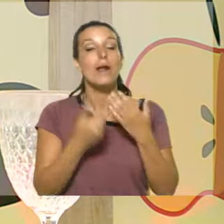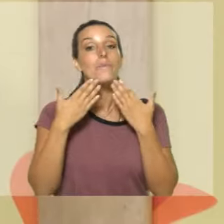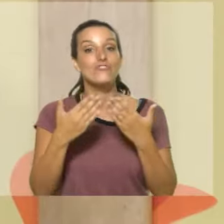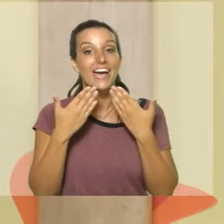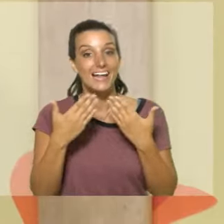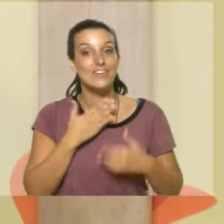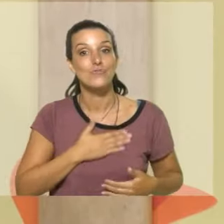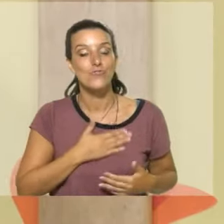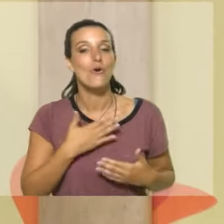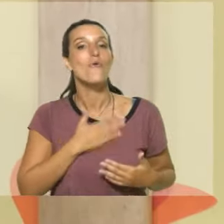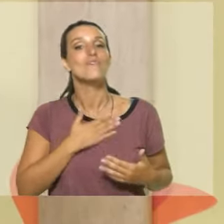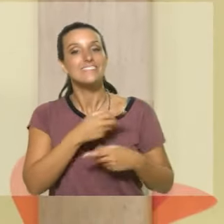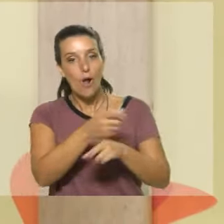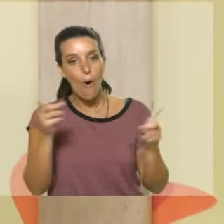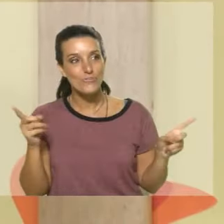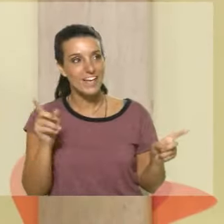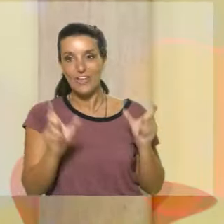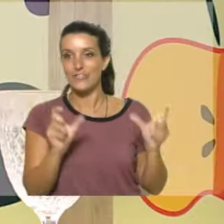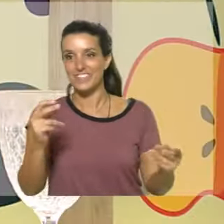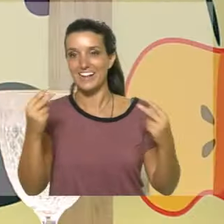aran un gustazo gracias a ustedes y a la audiencia también Muchas gracias